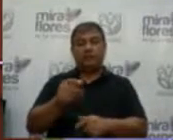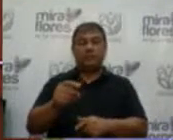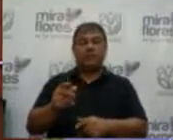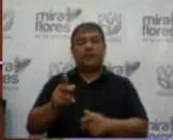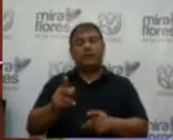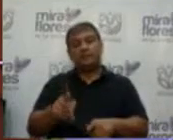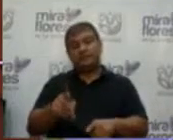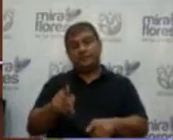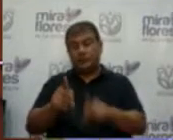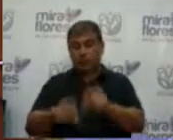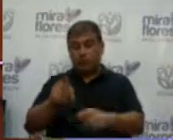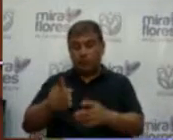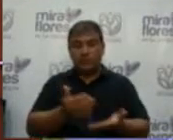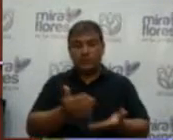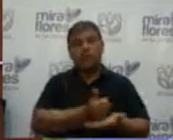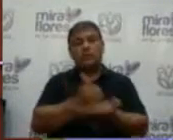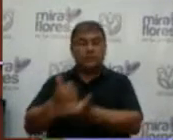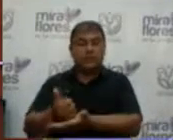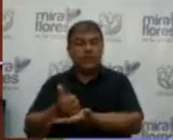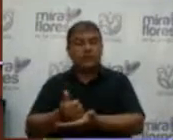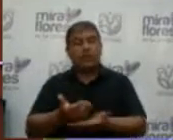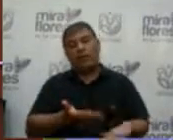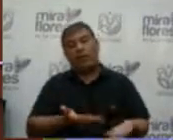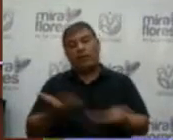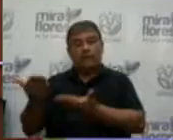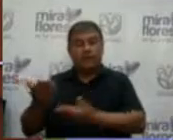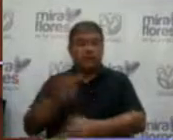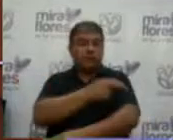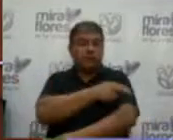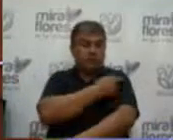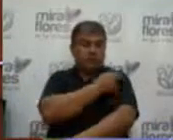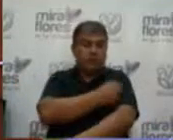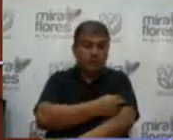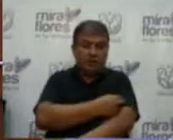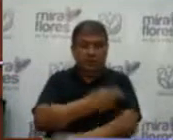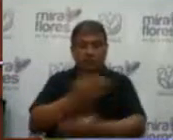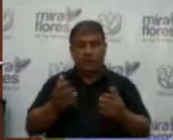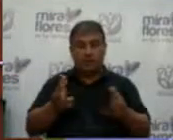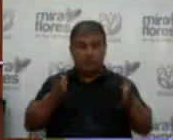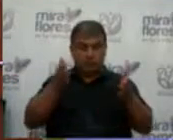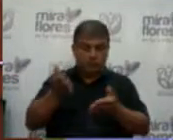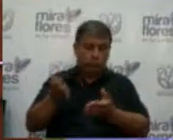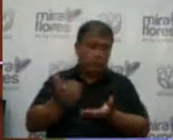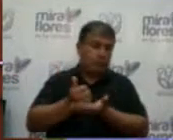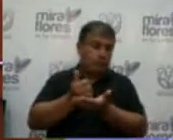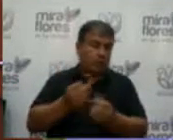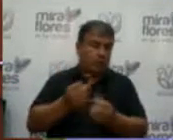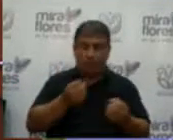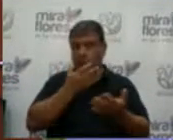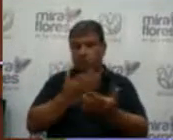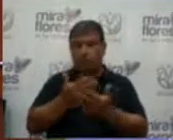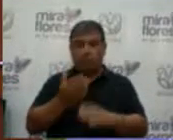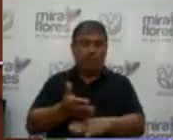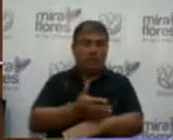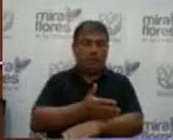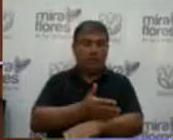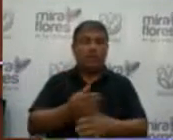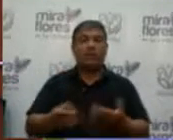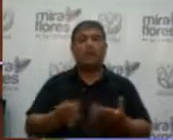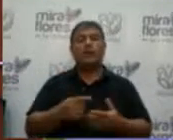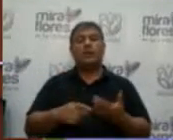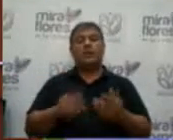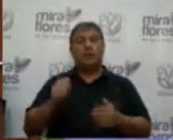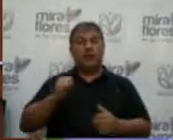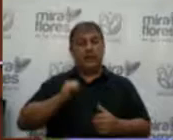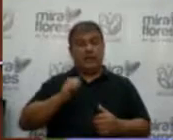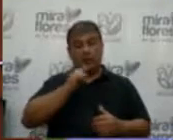una evaluación de daños, ser socorridas a un nosocomio para su atención de mayor impacto. Es eso, alcalde,